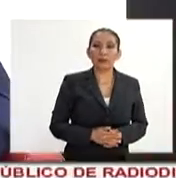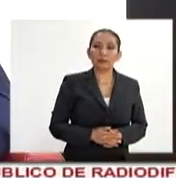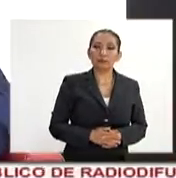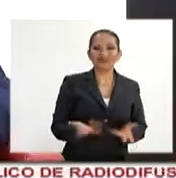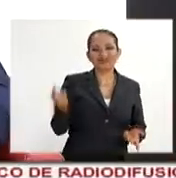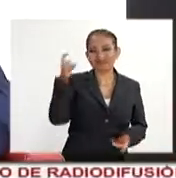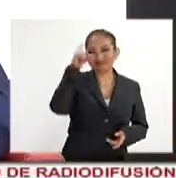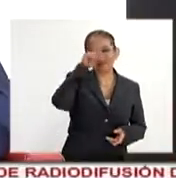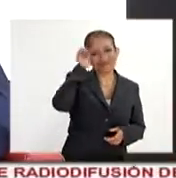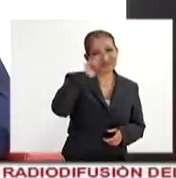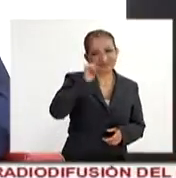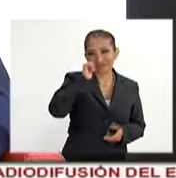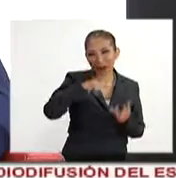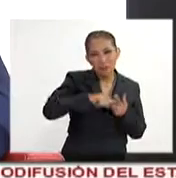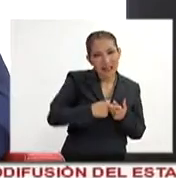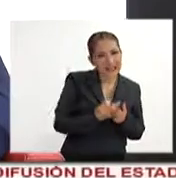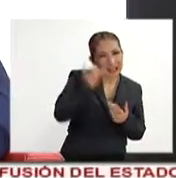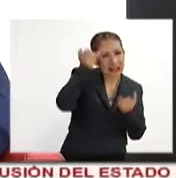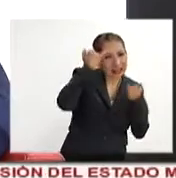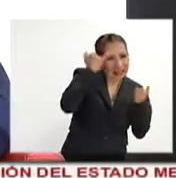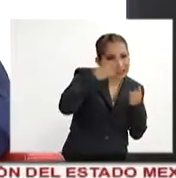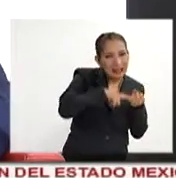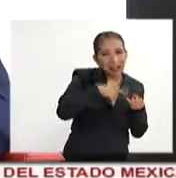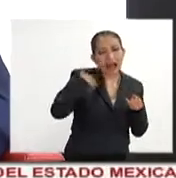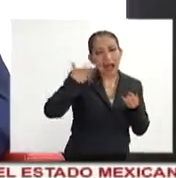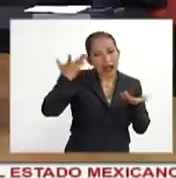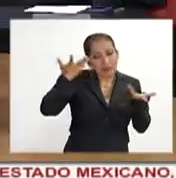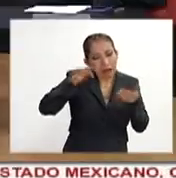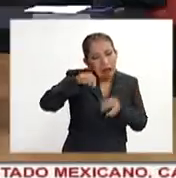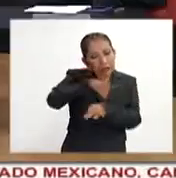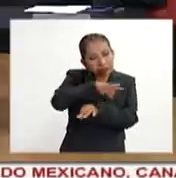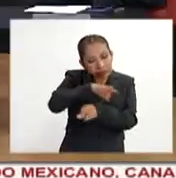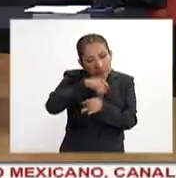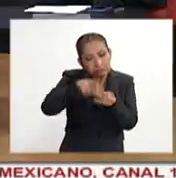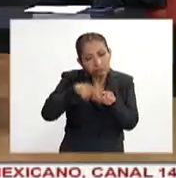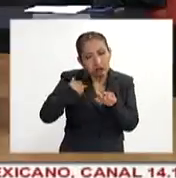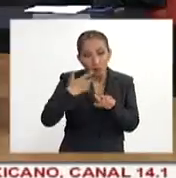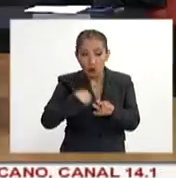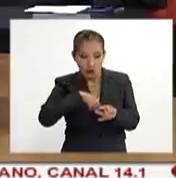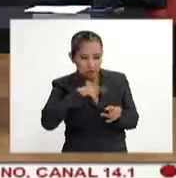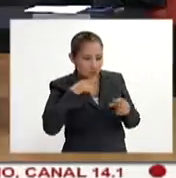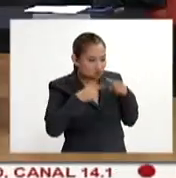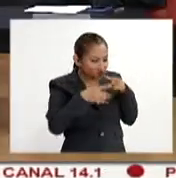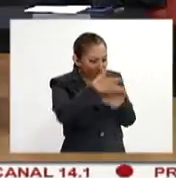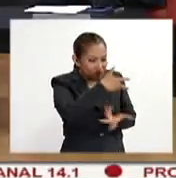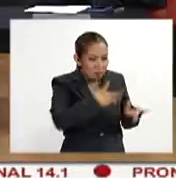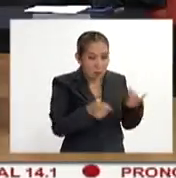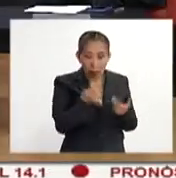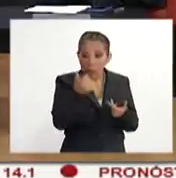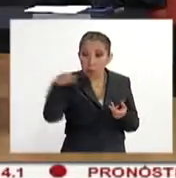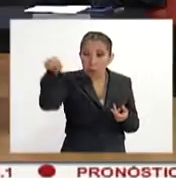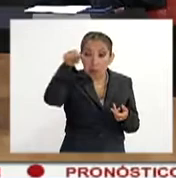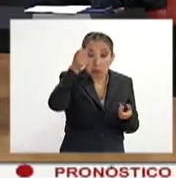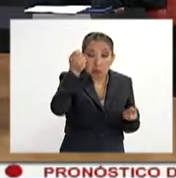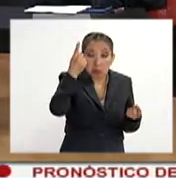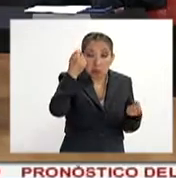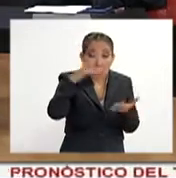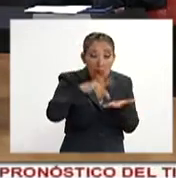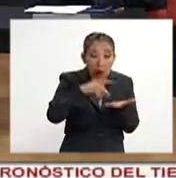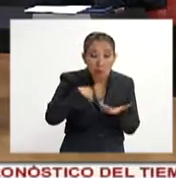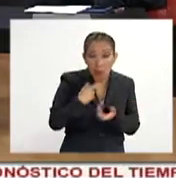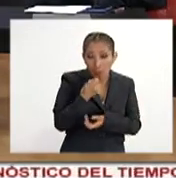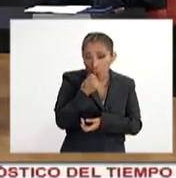es complicado siempre iniciar de la idea, sí, claro, al desarrollo. Cuando iniciamos nosotros pues, había muy poco en ese sentido apoyo, ¿no?